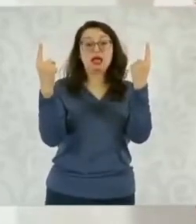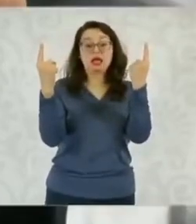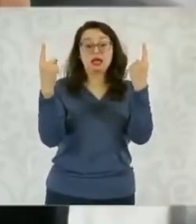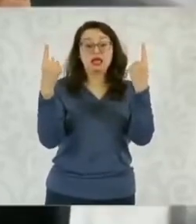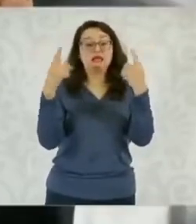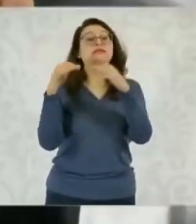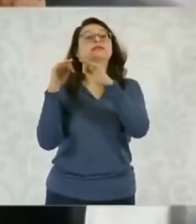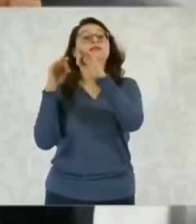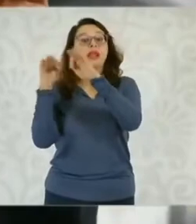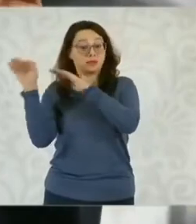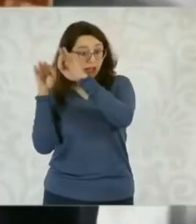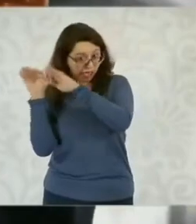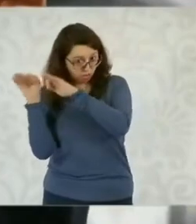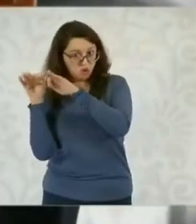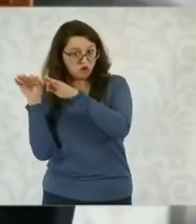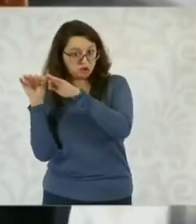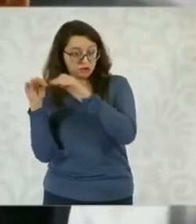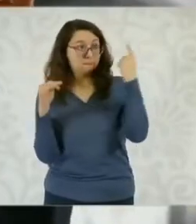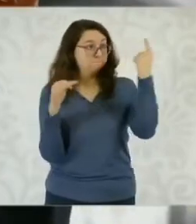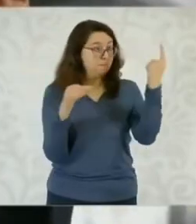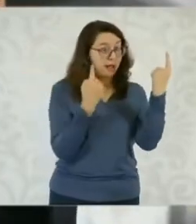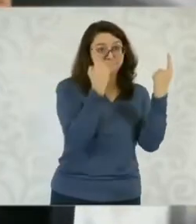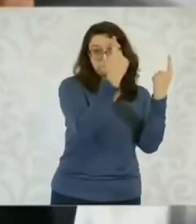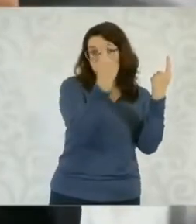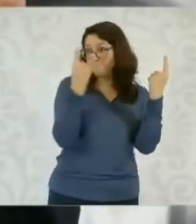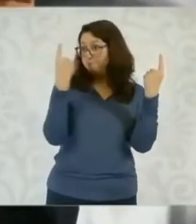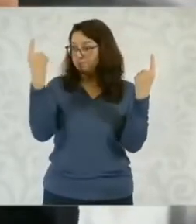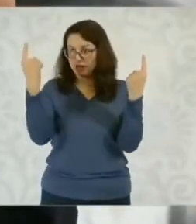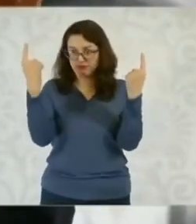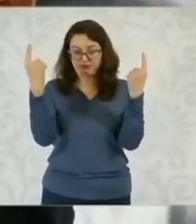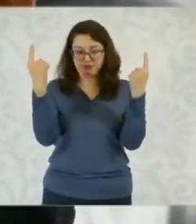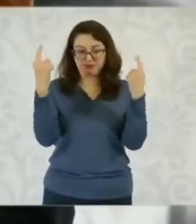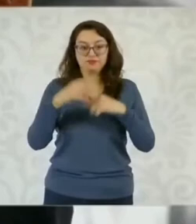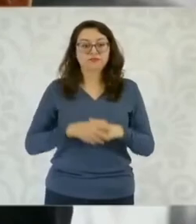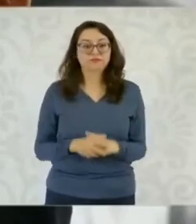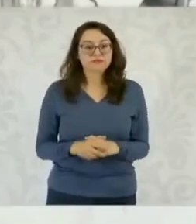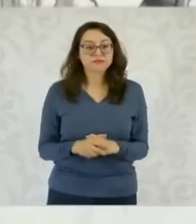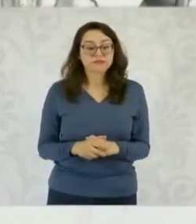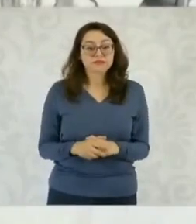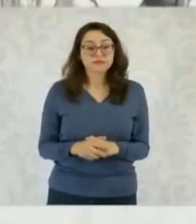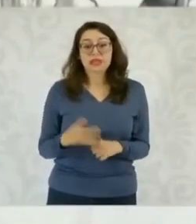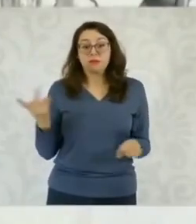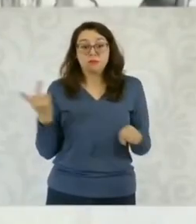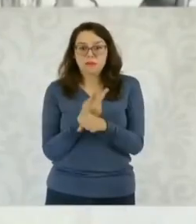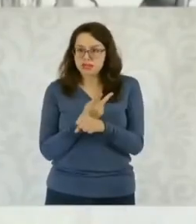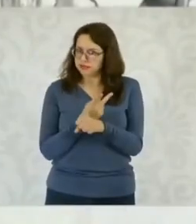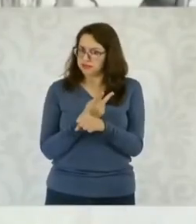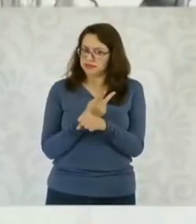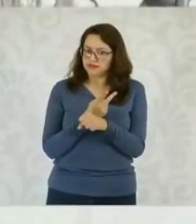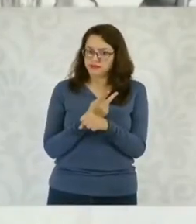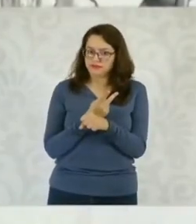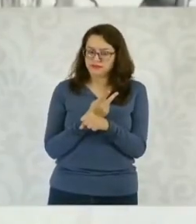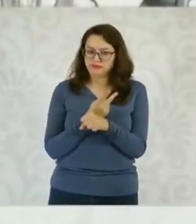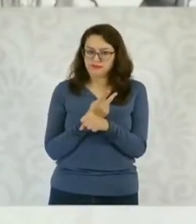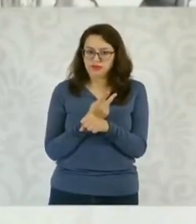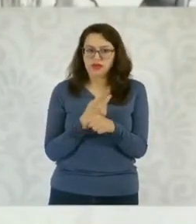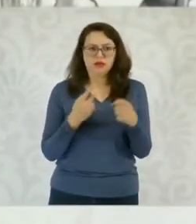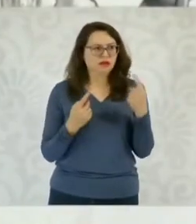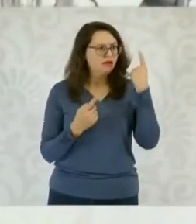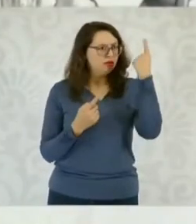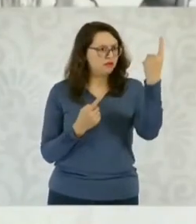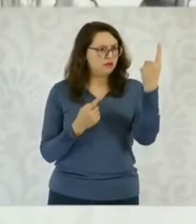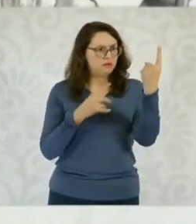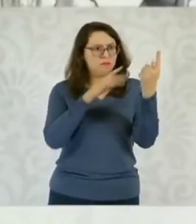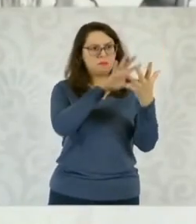la representación de los trabajadores. Lo que estuvo explicando Octavio es que resulta que el del gobierno estaba en